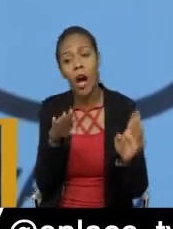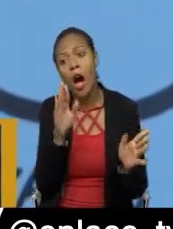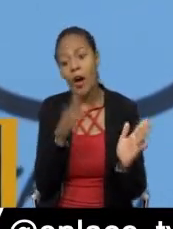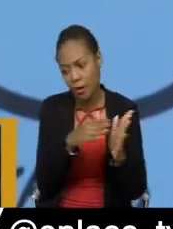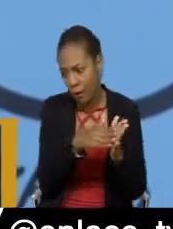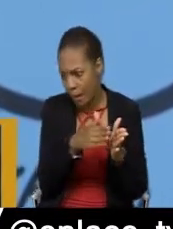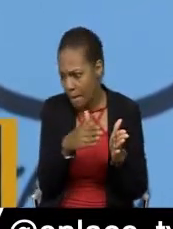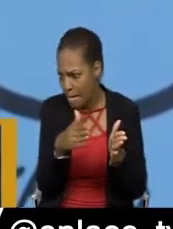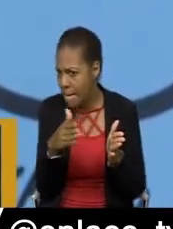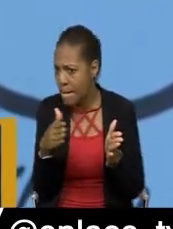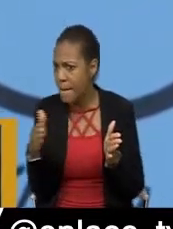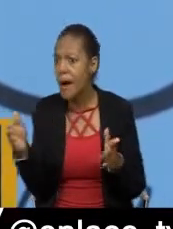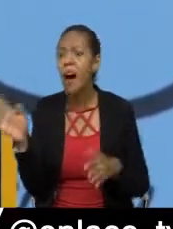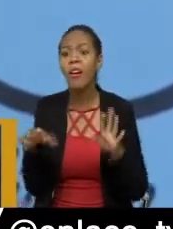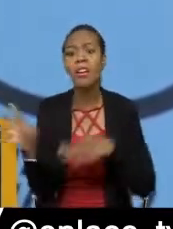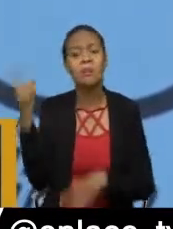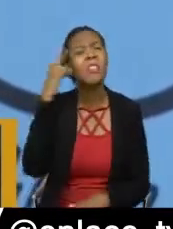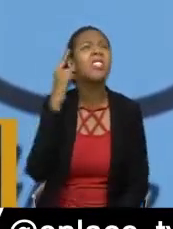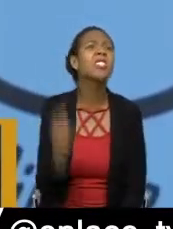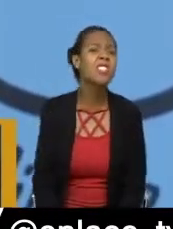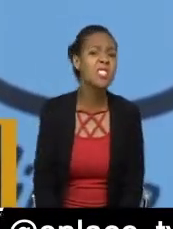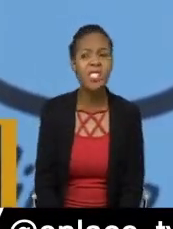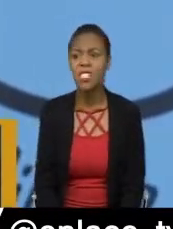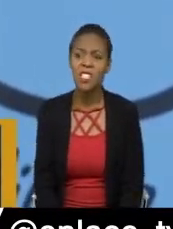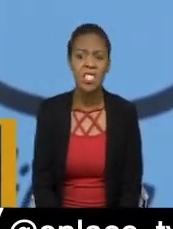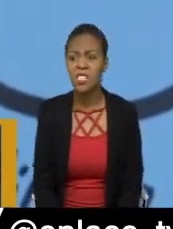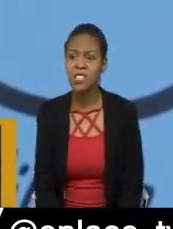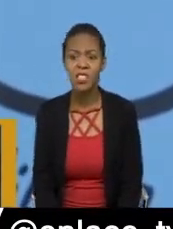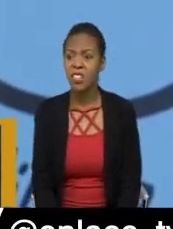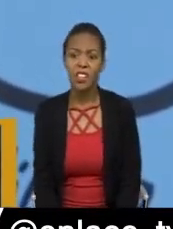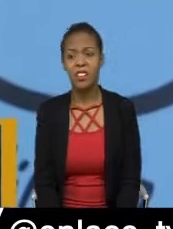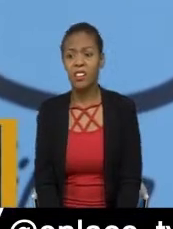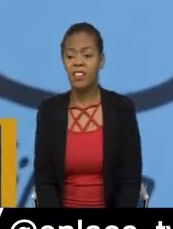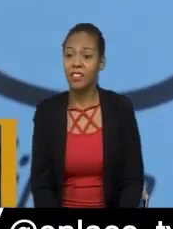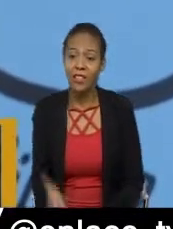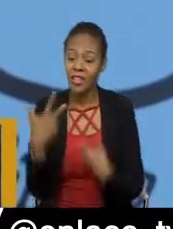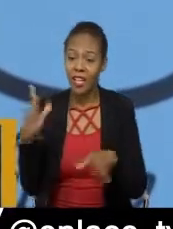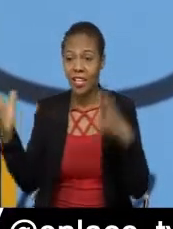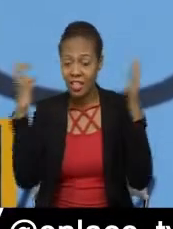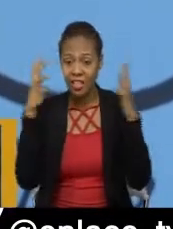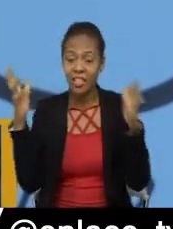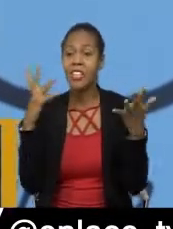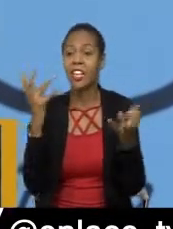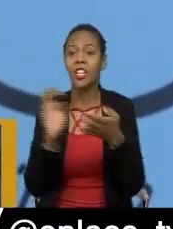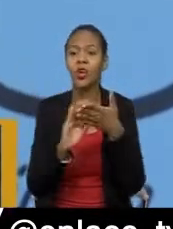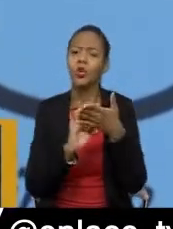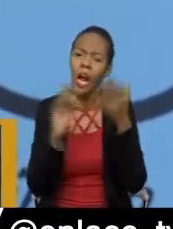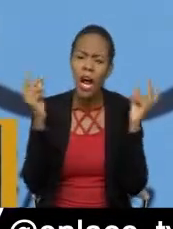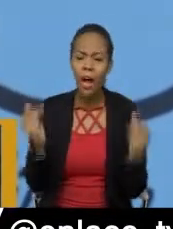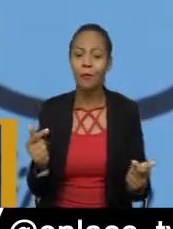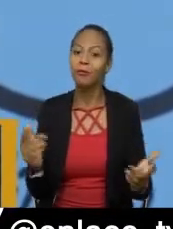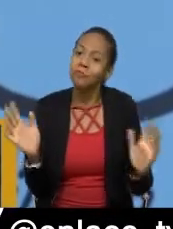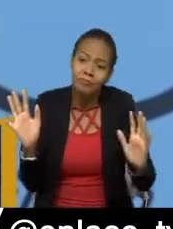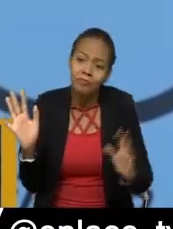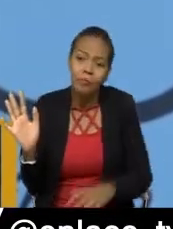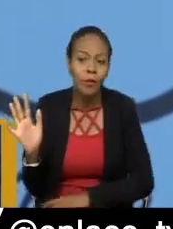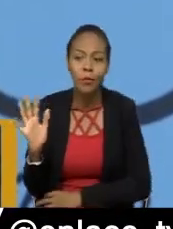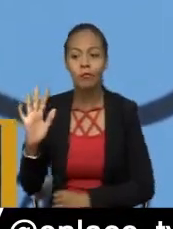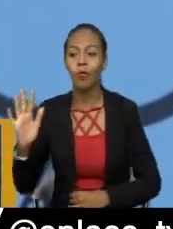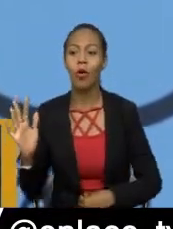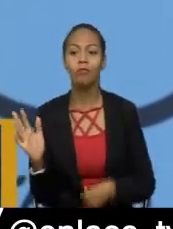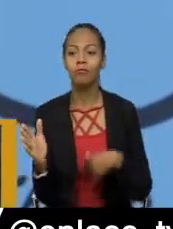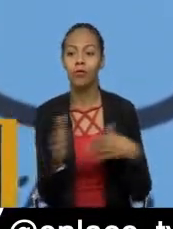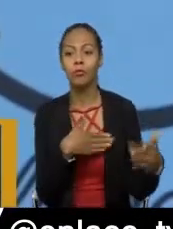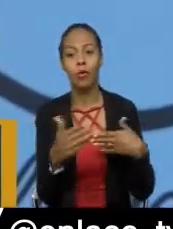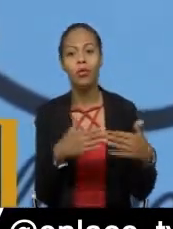que queremos que nos trague la tierra, queremos que se solucionen rápido, pero nada, eso